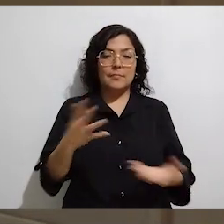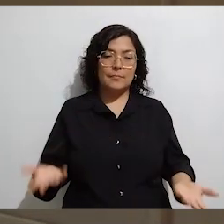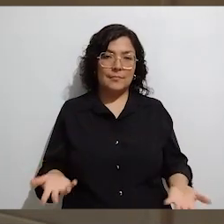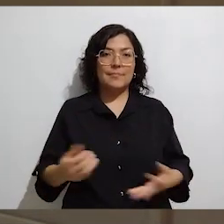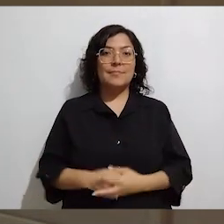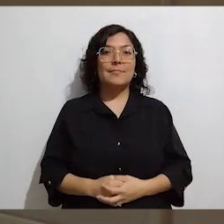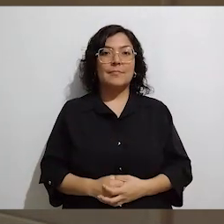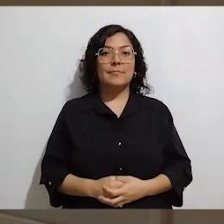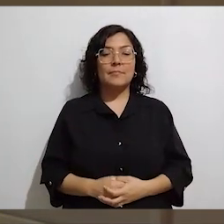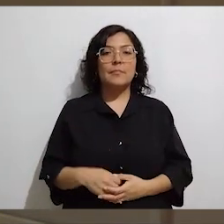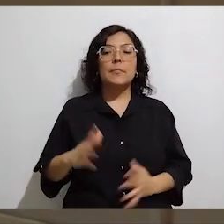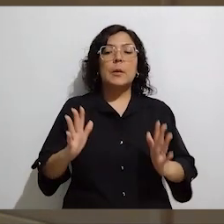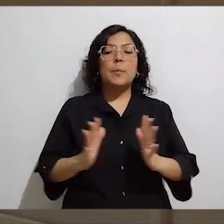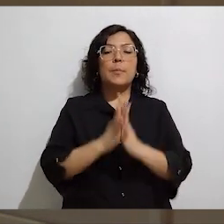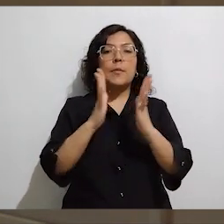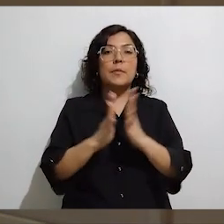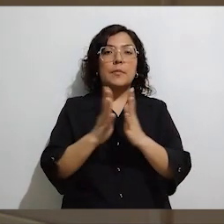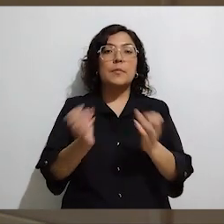proceso electoral fue del